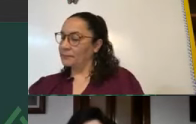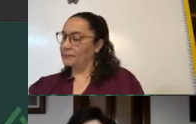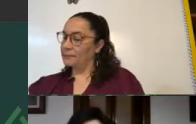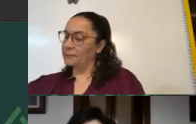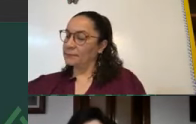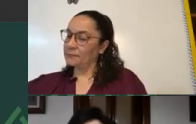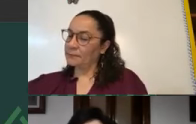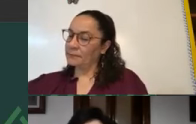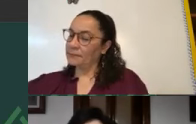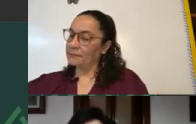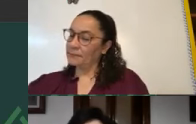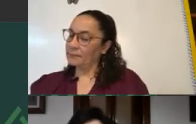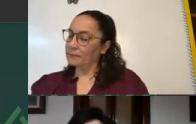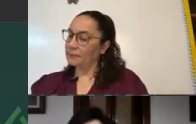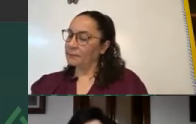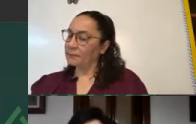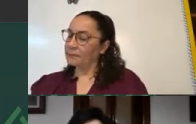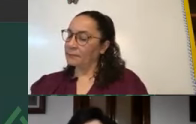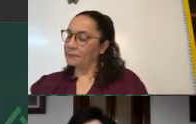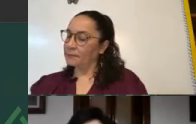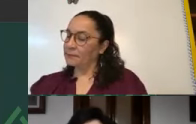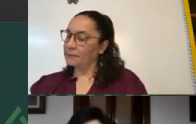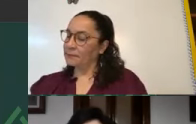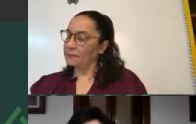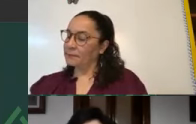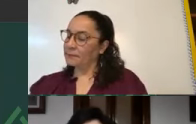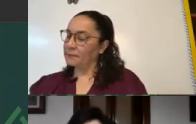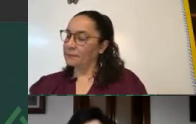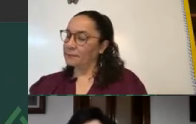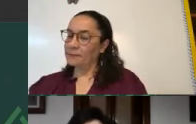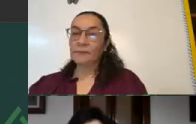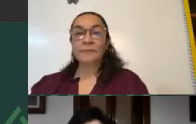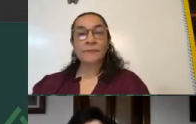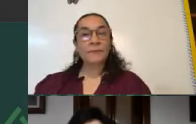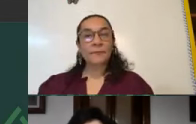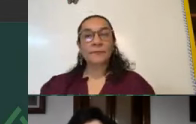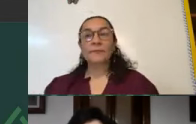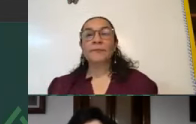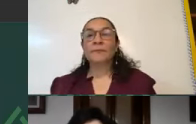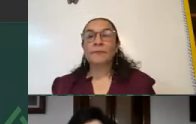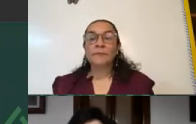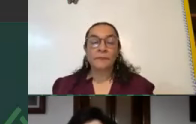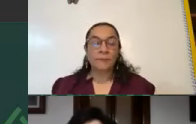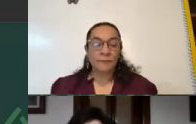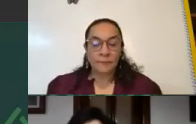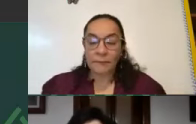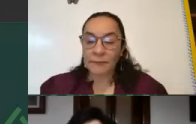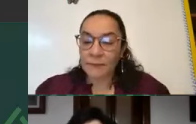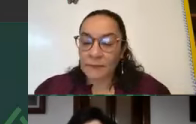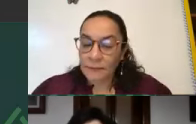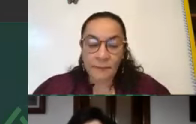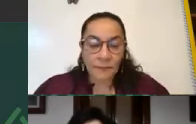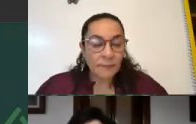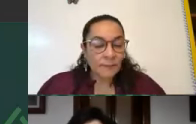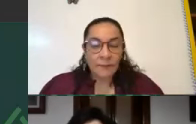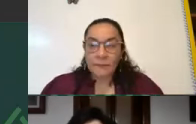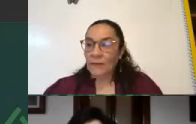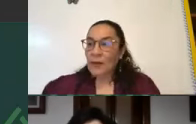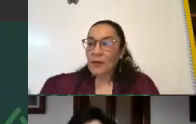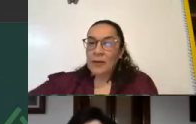diversas contribuciones, como son el impuesto predial, sobre loterías, rifas, sorteos y concursos, sobre espectáculos